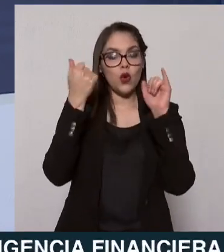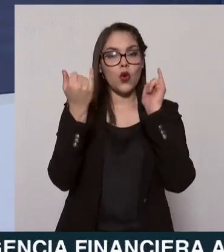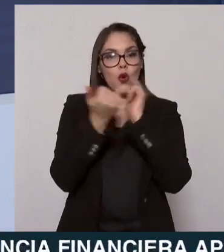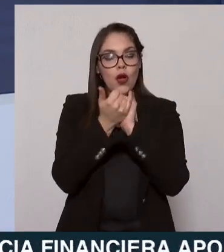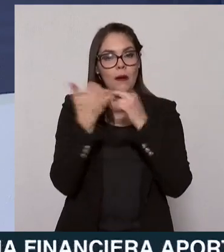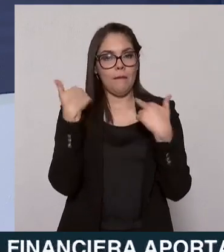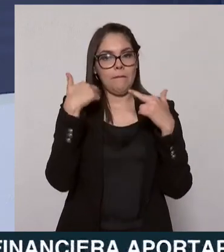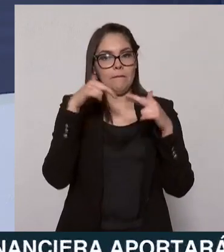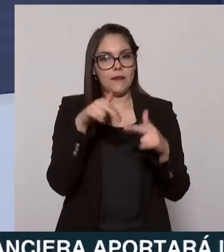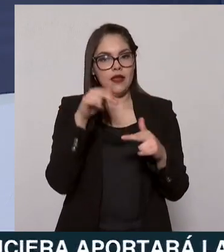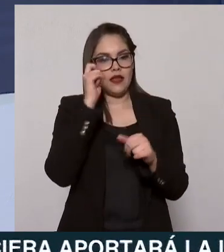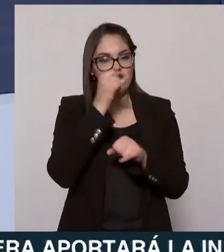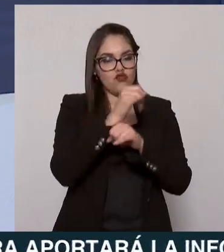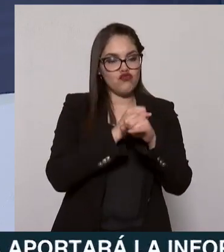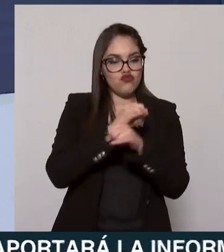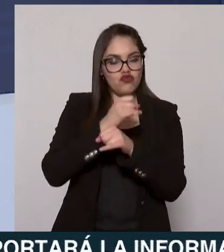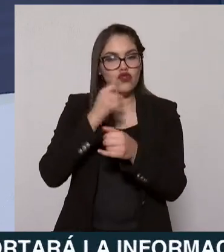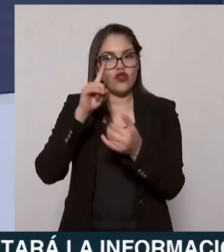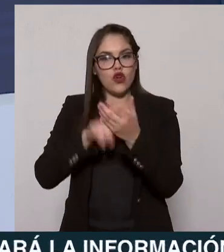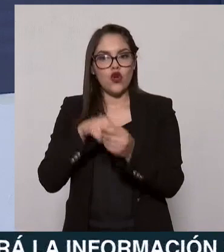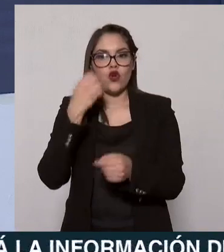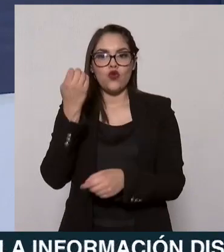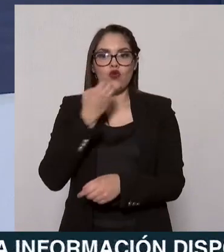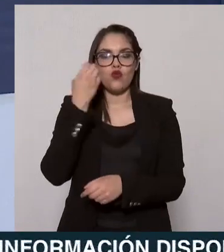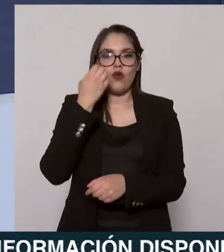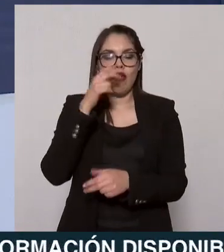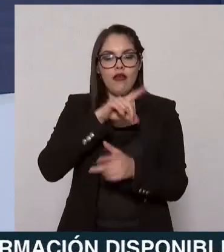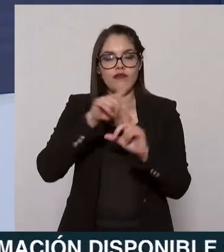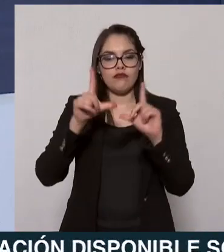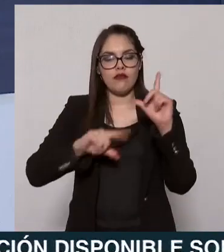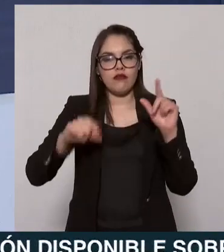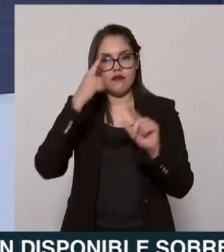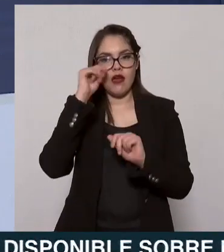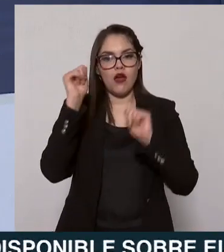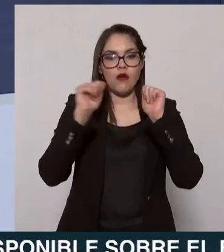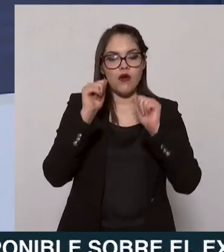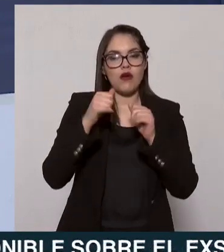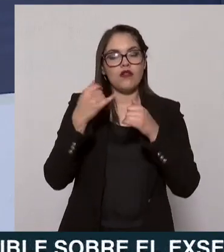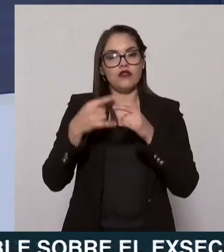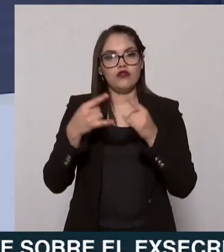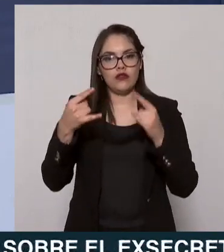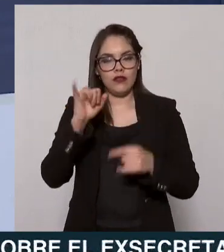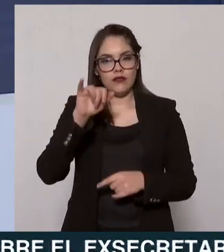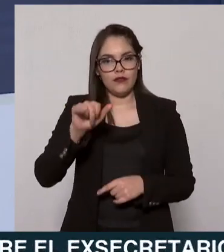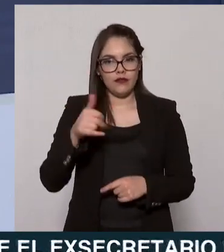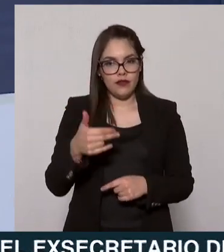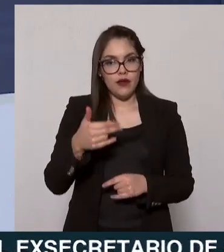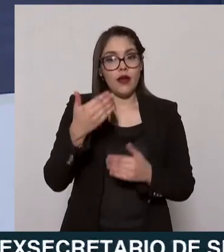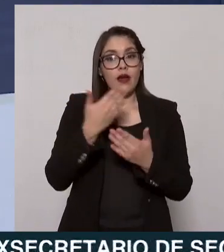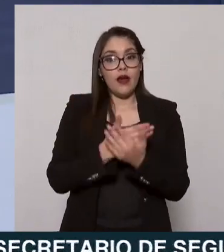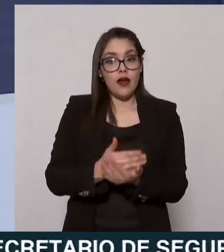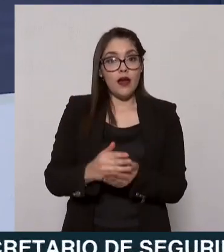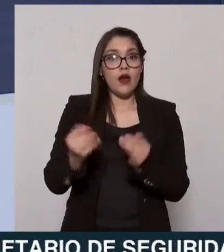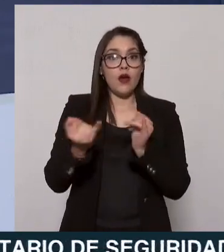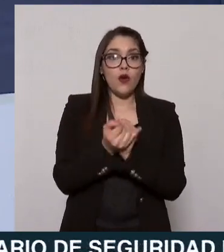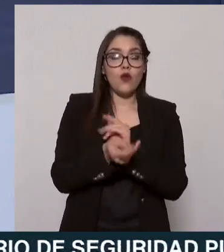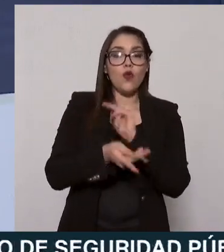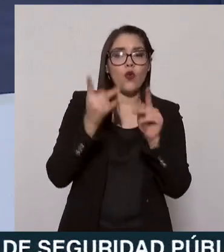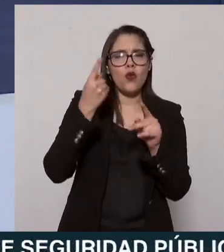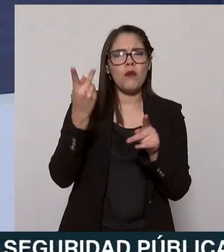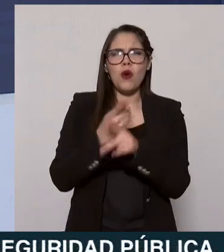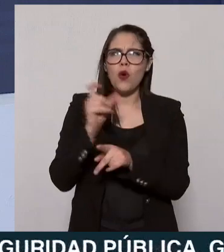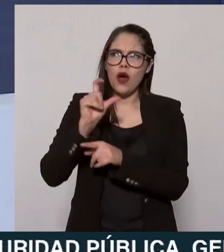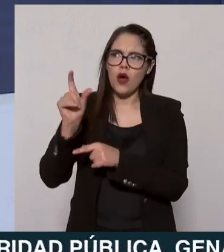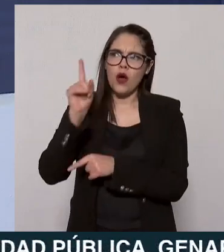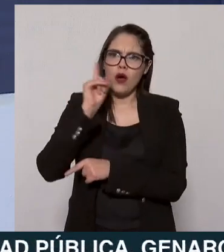profesor investigador de la Escuela Nacional de Antropología e Historia, y con él vamos a conversar sobre las celebraciones en torno a la aparición de la